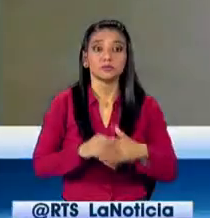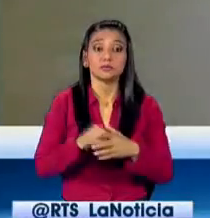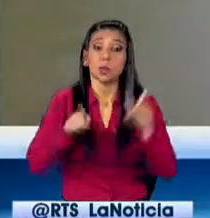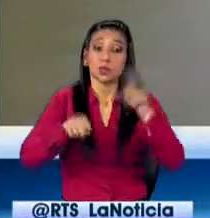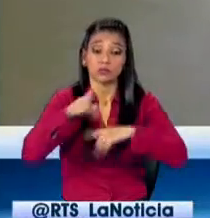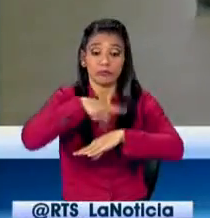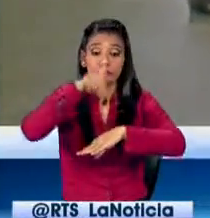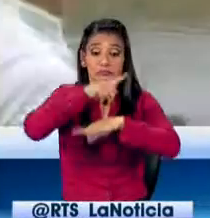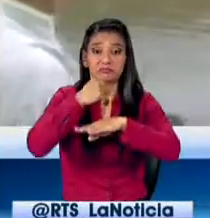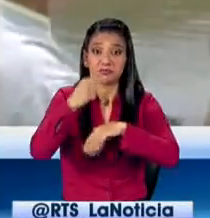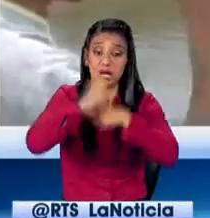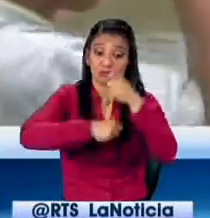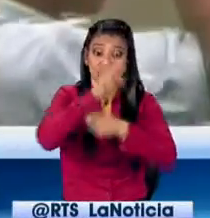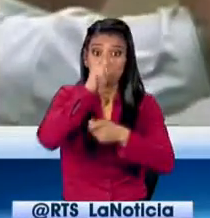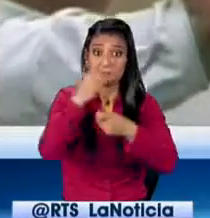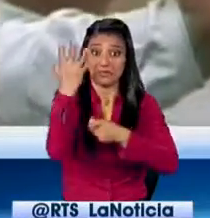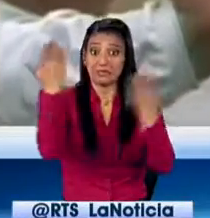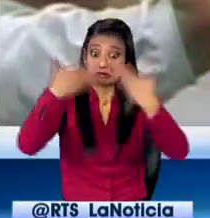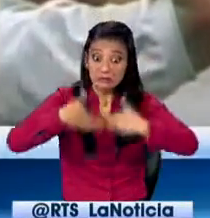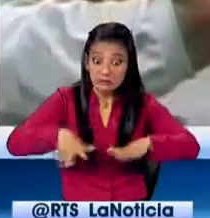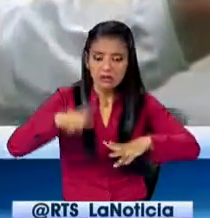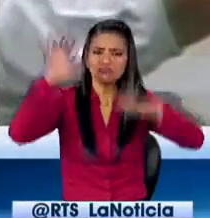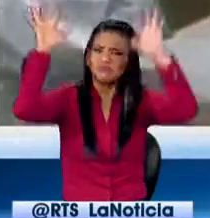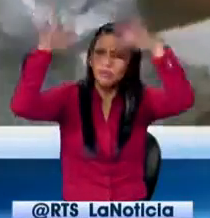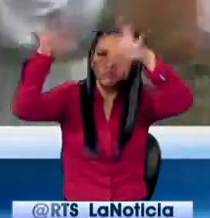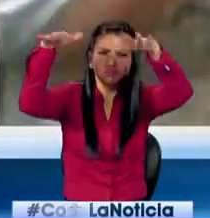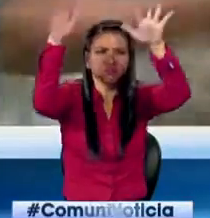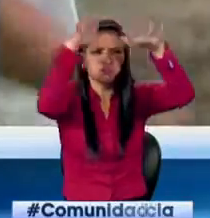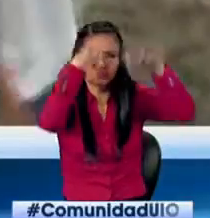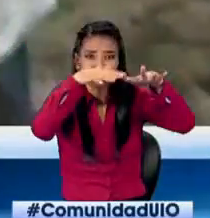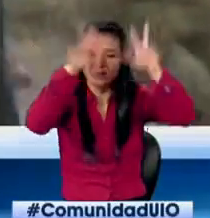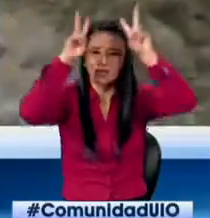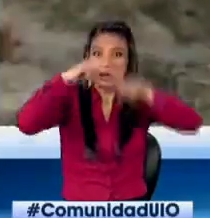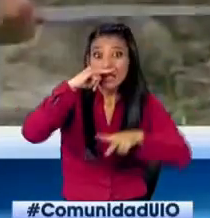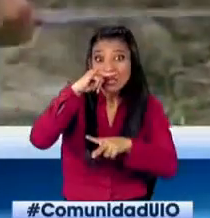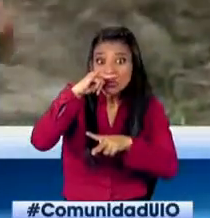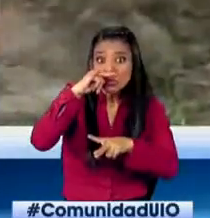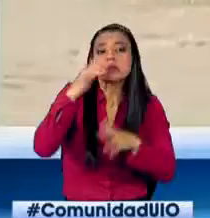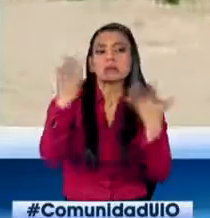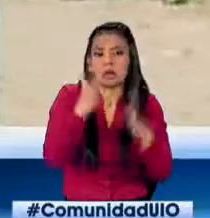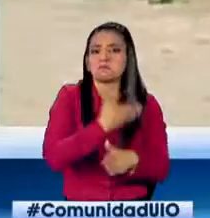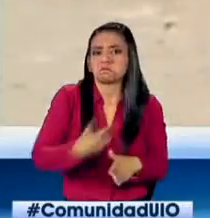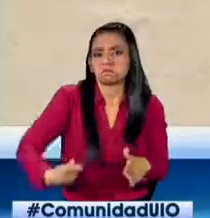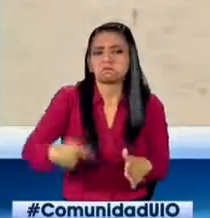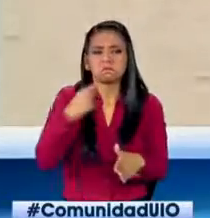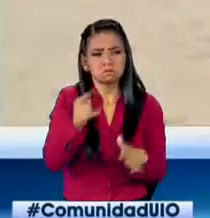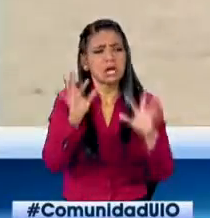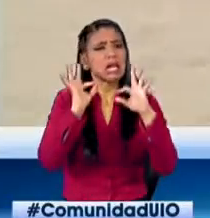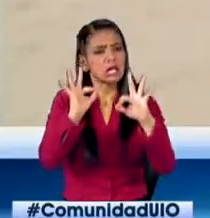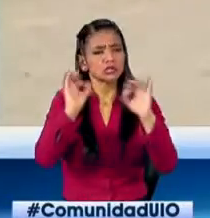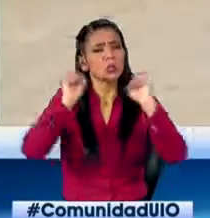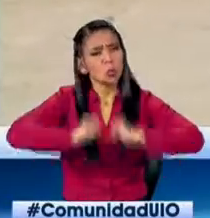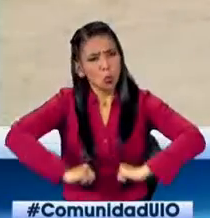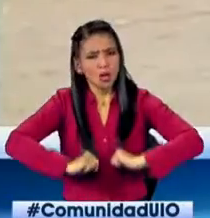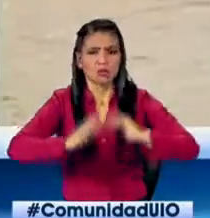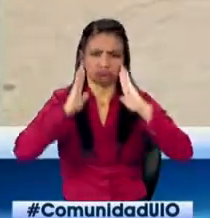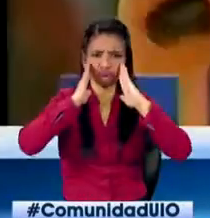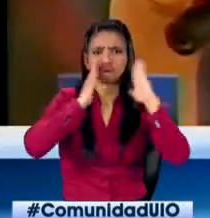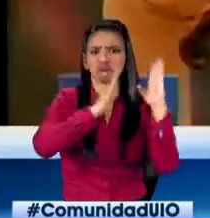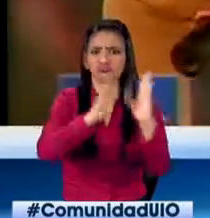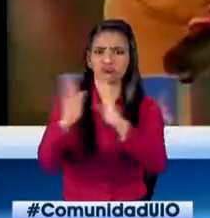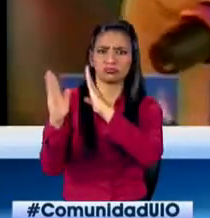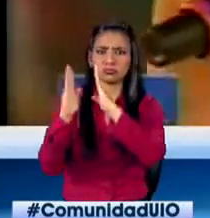del año se presentaría el fenómeno del Niño, el presidente de la República informó que el país está preparando para enfrentar este fenómeno